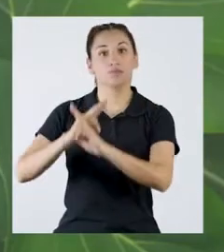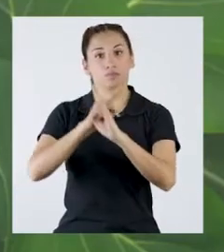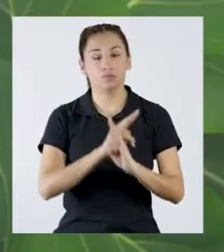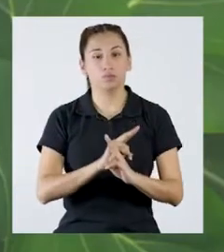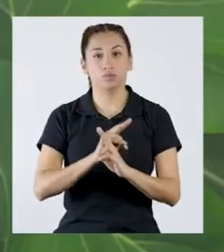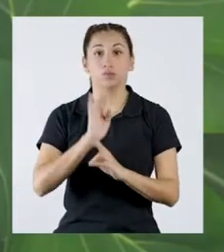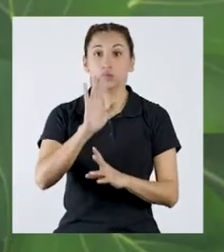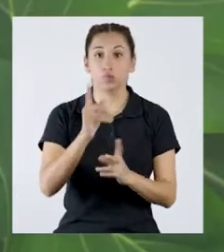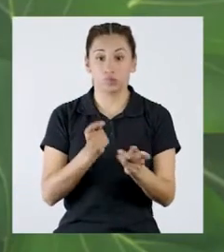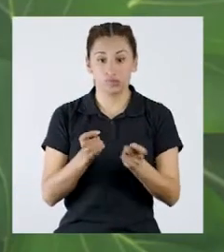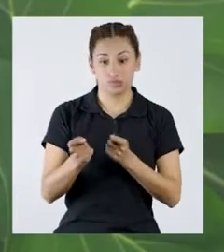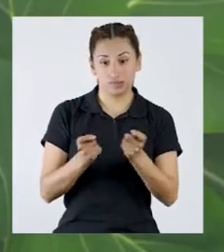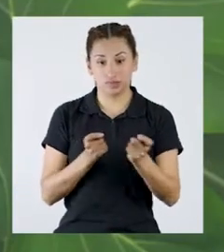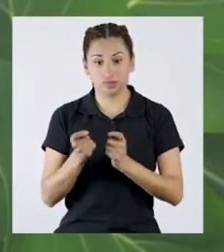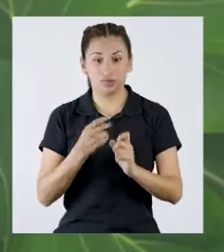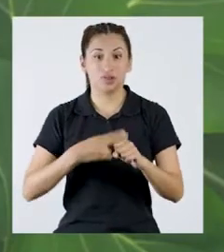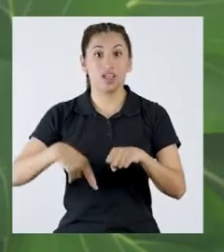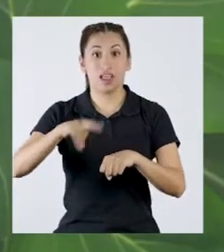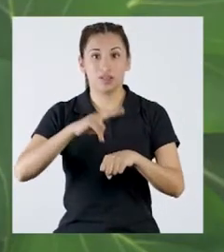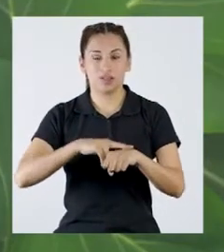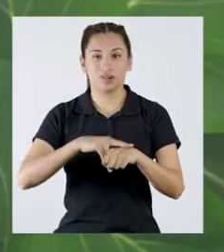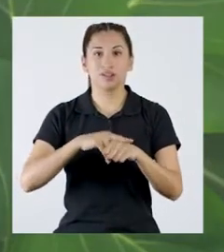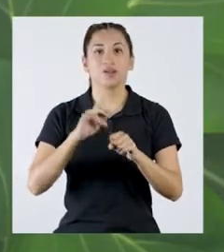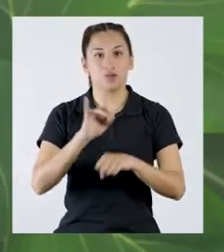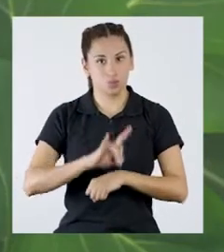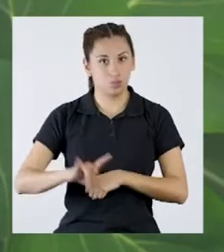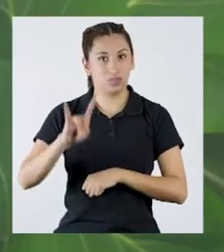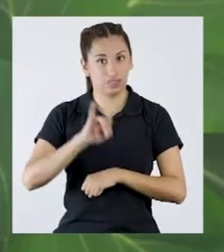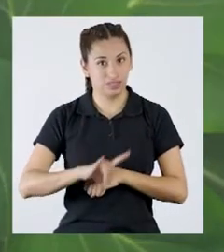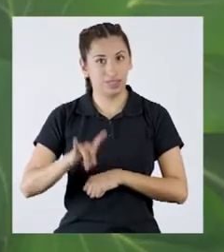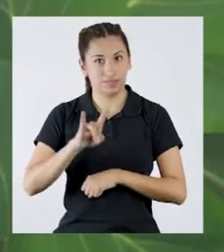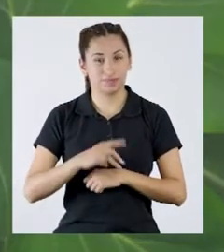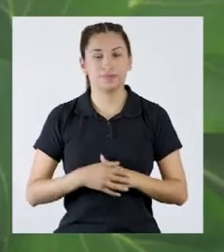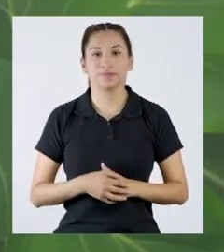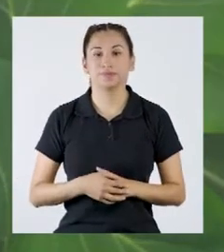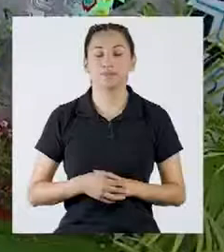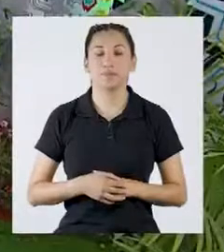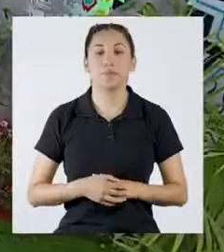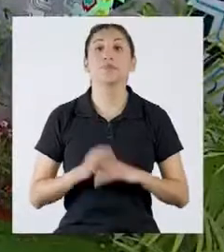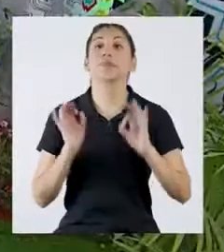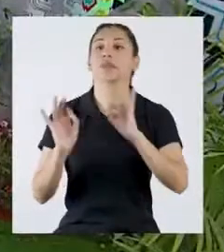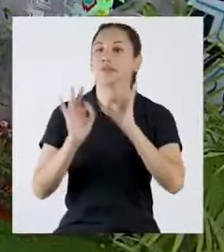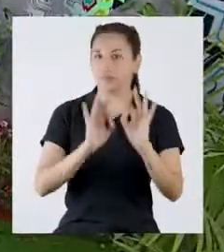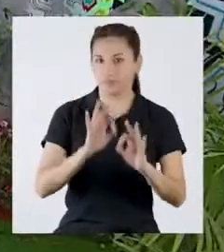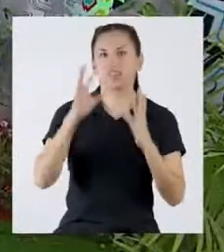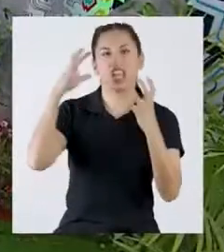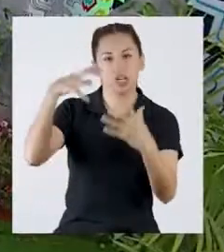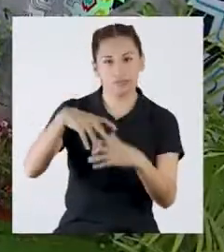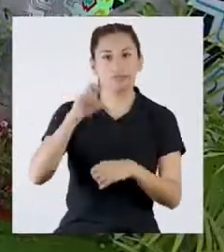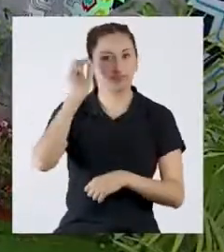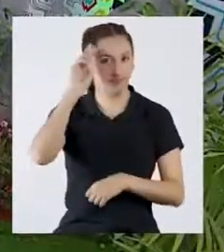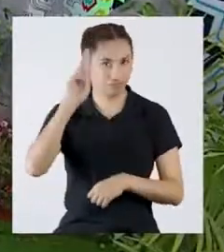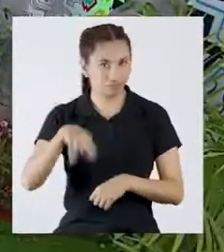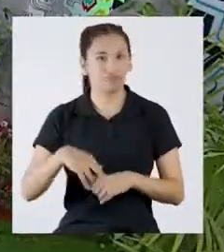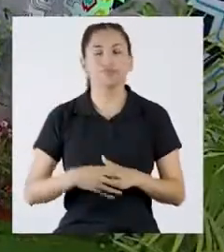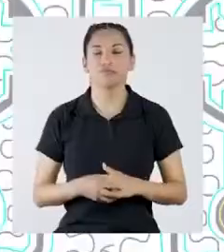cuidar si sus recursos naturales vamos a utilizar. Exactamente,